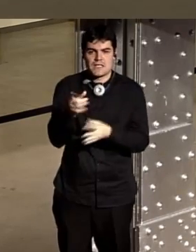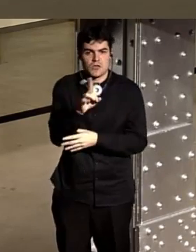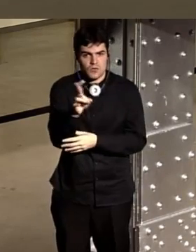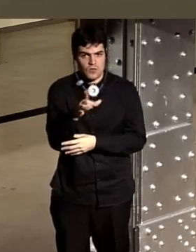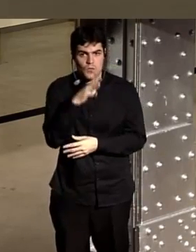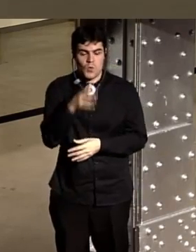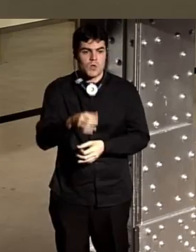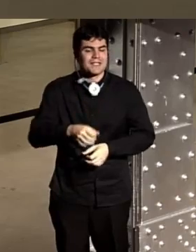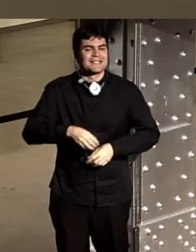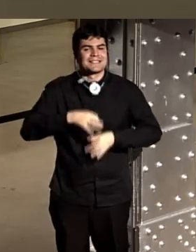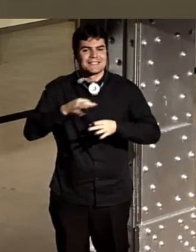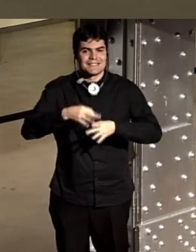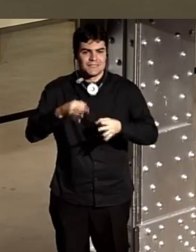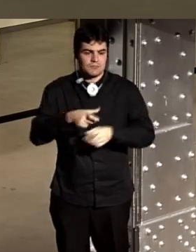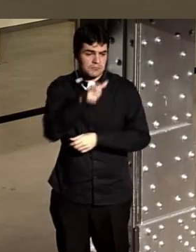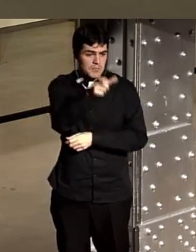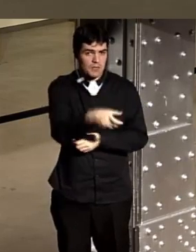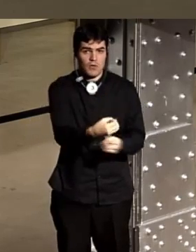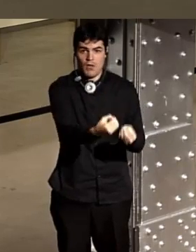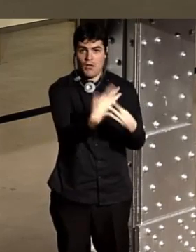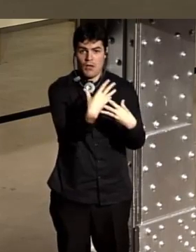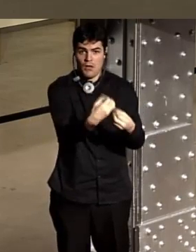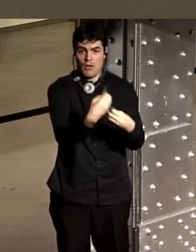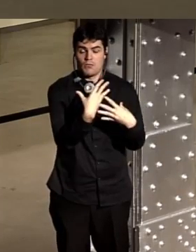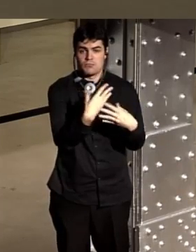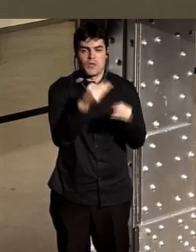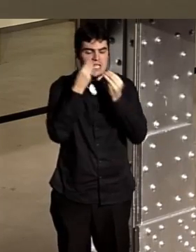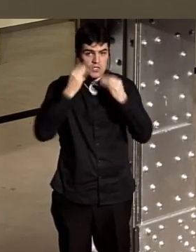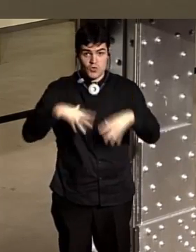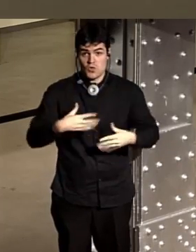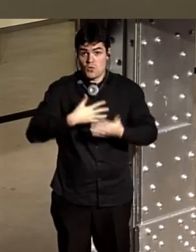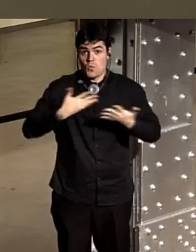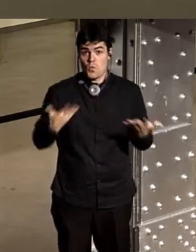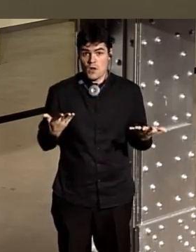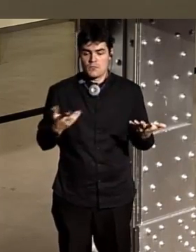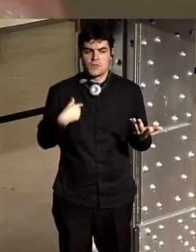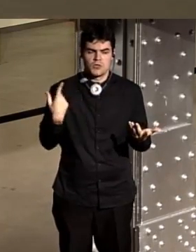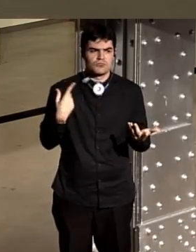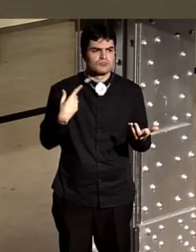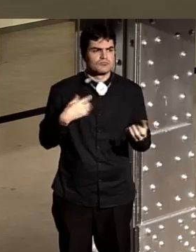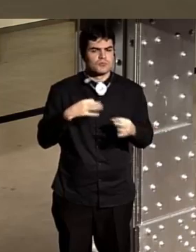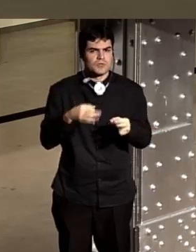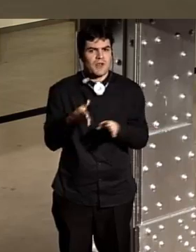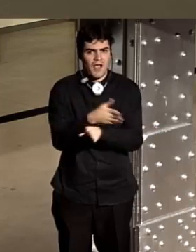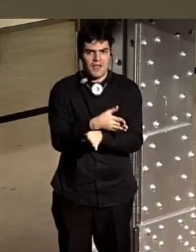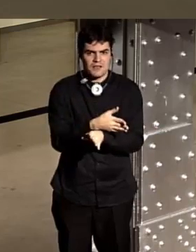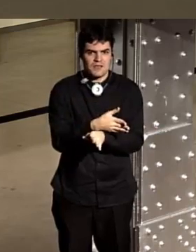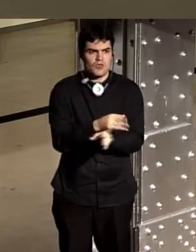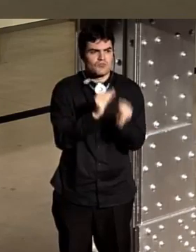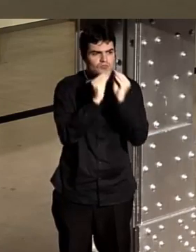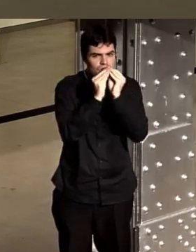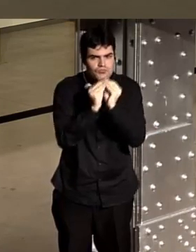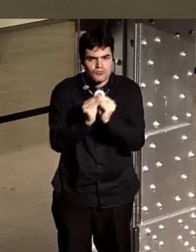dejar la persona decirme a mí qué es la historia. Pero voy ahí con todo arreglado